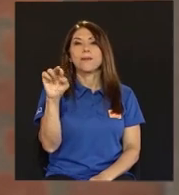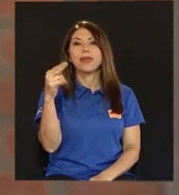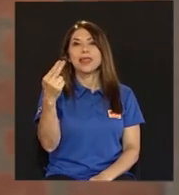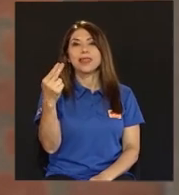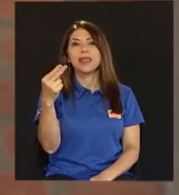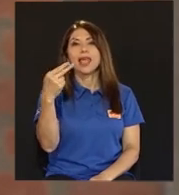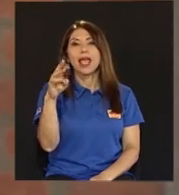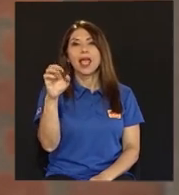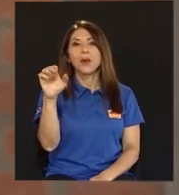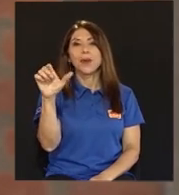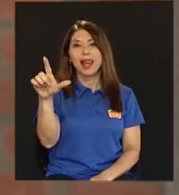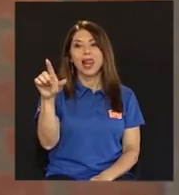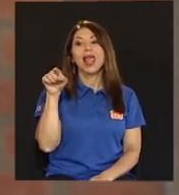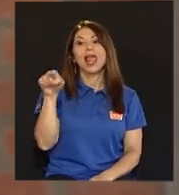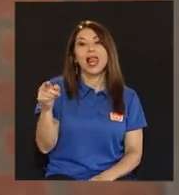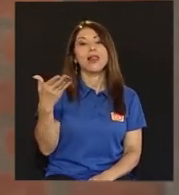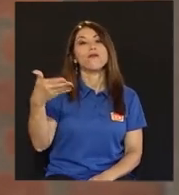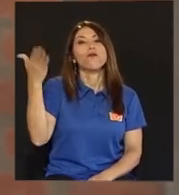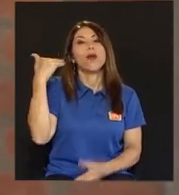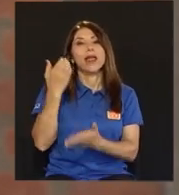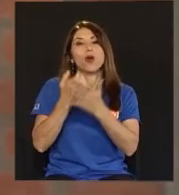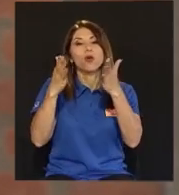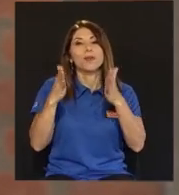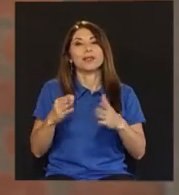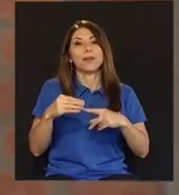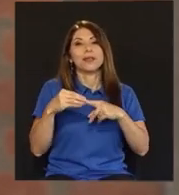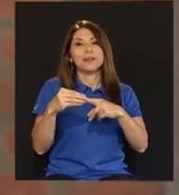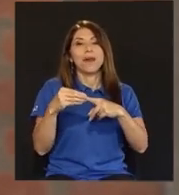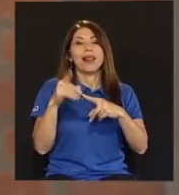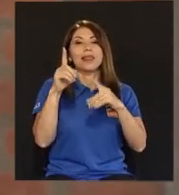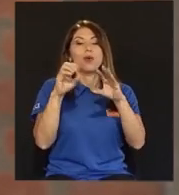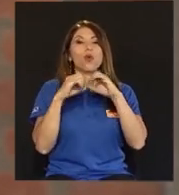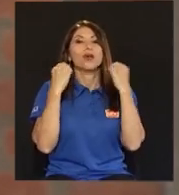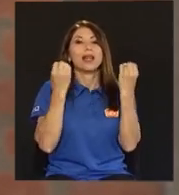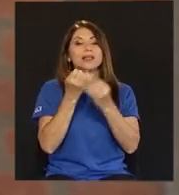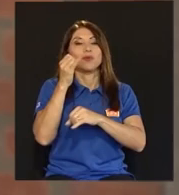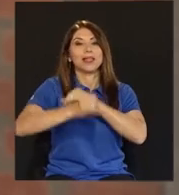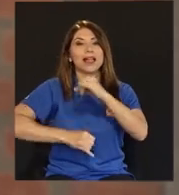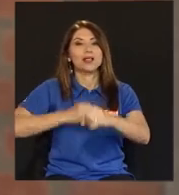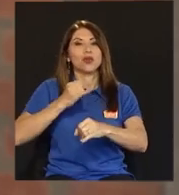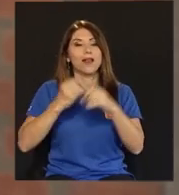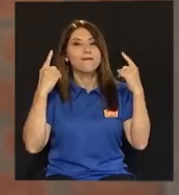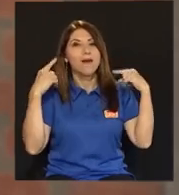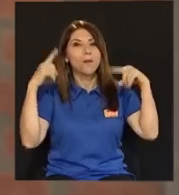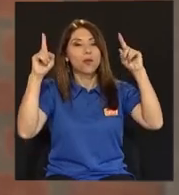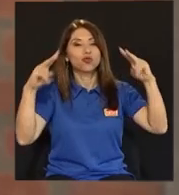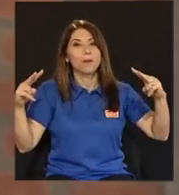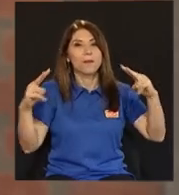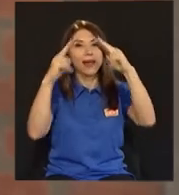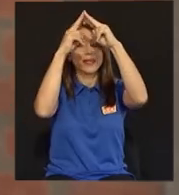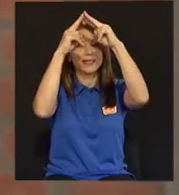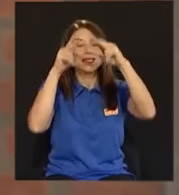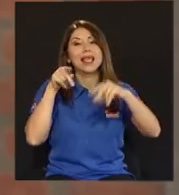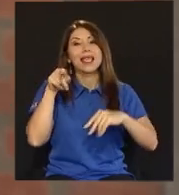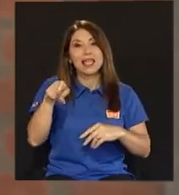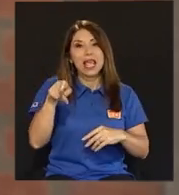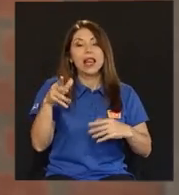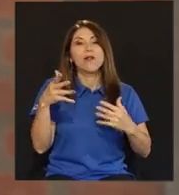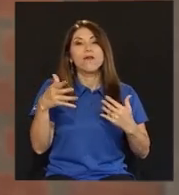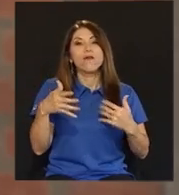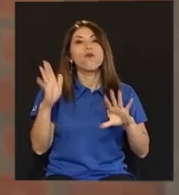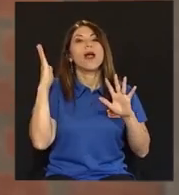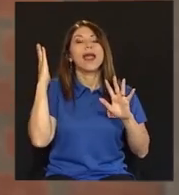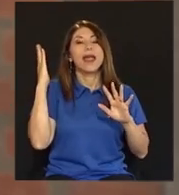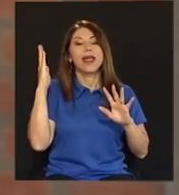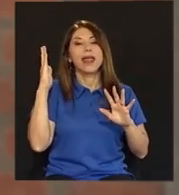economista, fue economista principal de un organismo internacional muy famoso en París y que fue